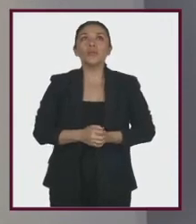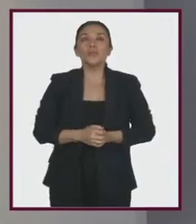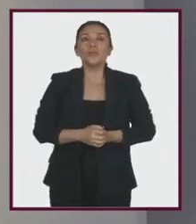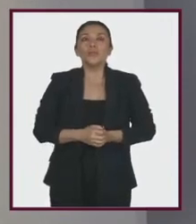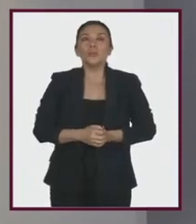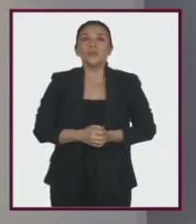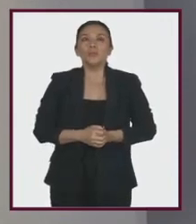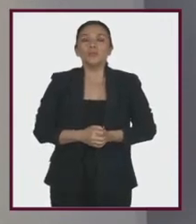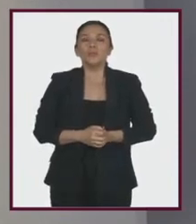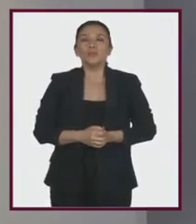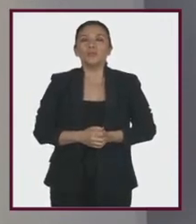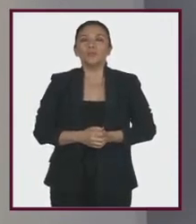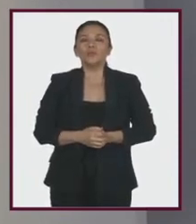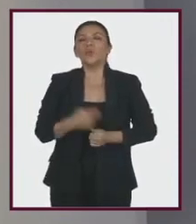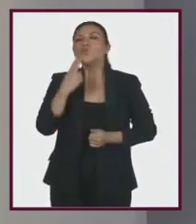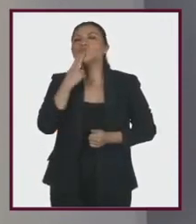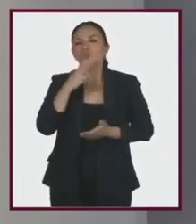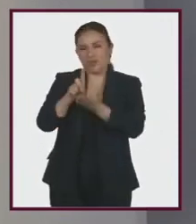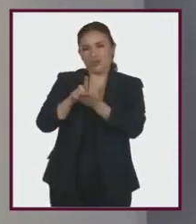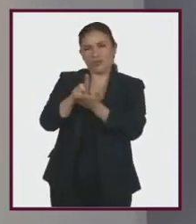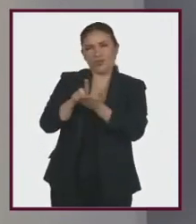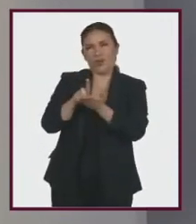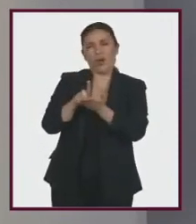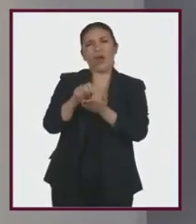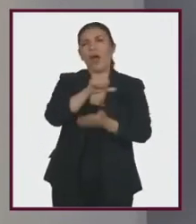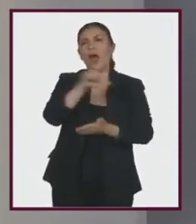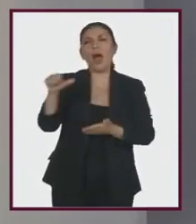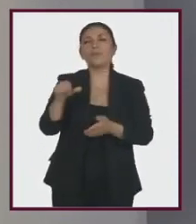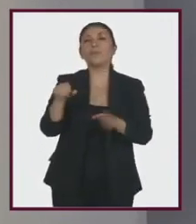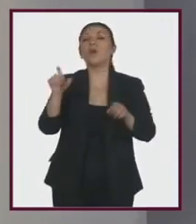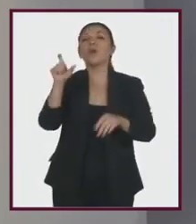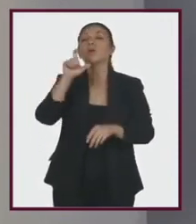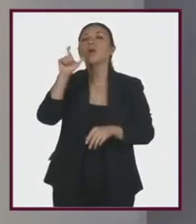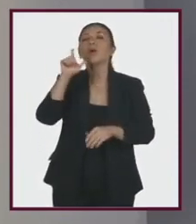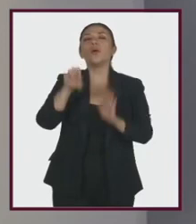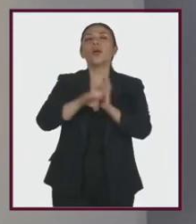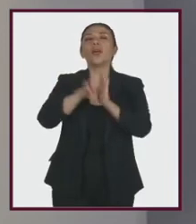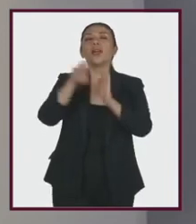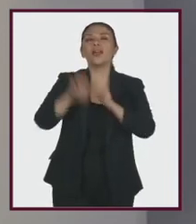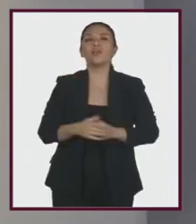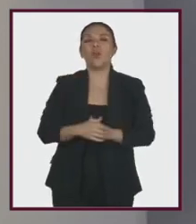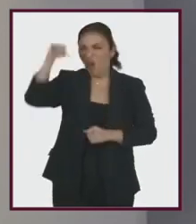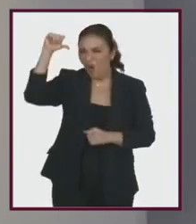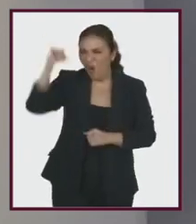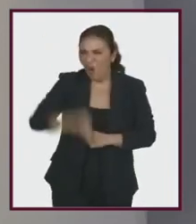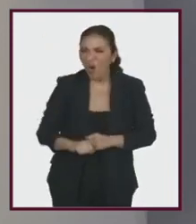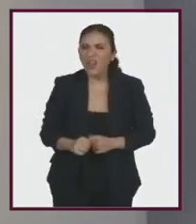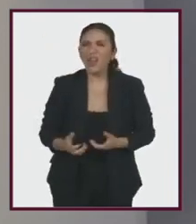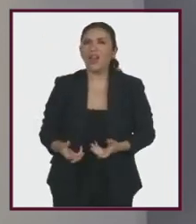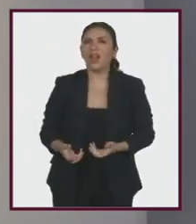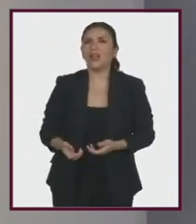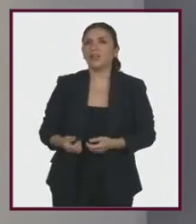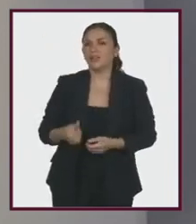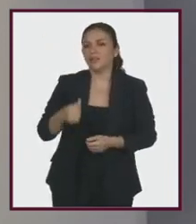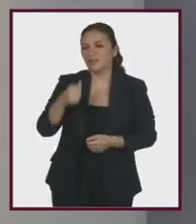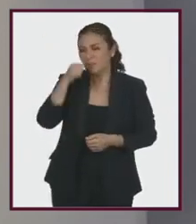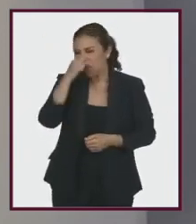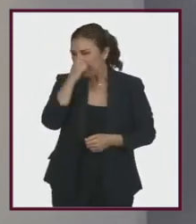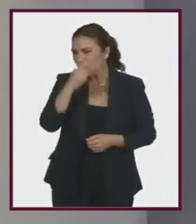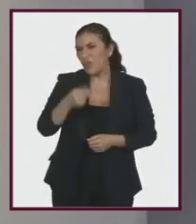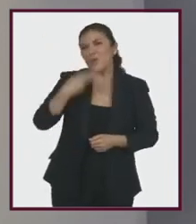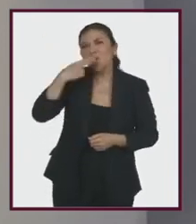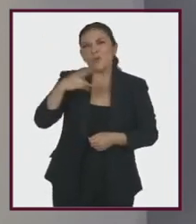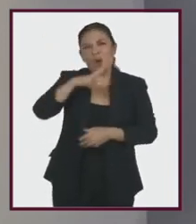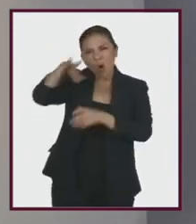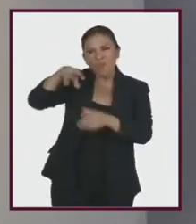de consumo, a los atracones de consumo, dependiendo de la sustancia, pueden ser comunes, o sea, el